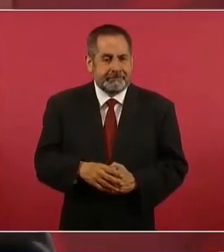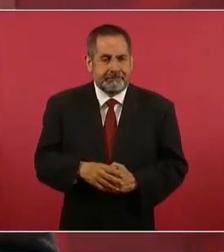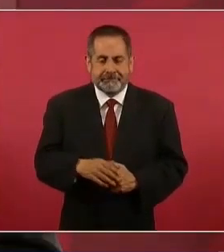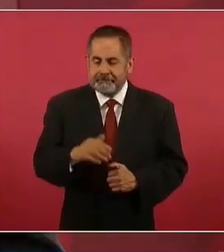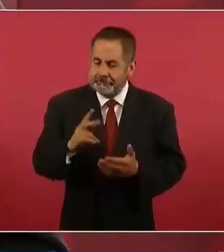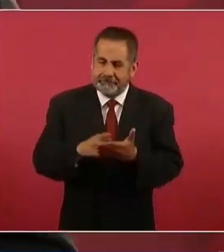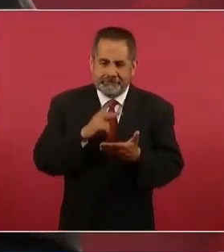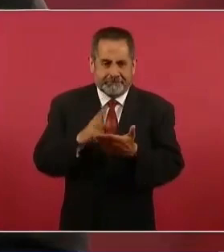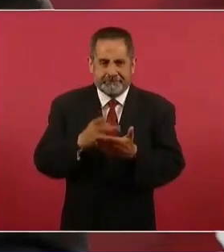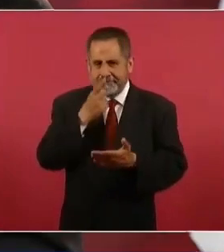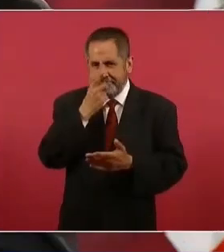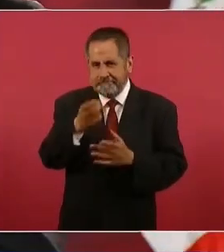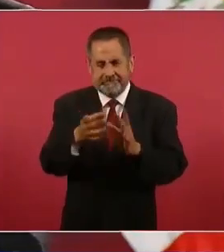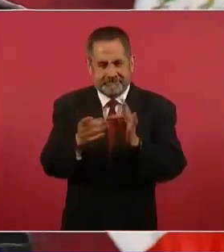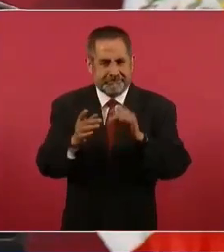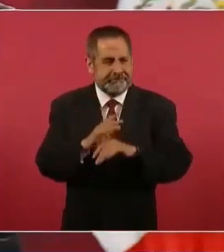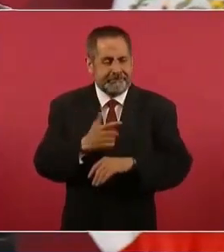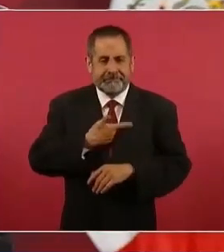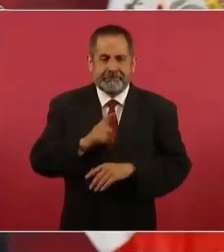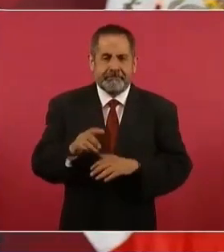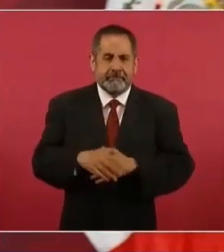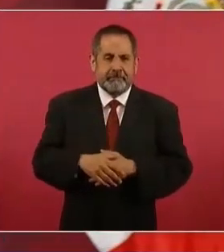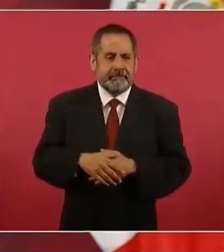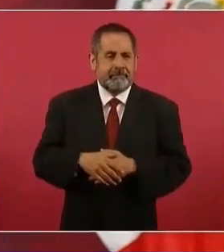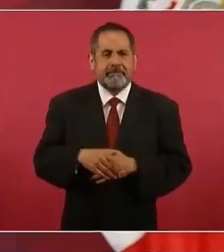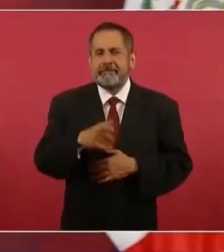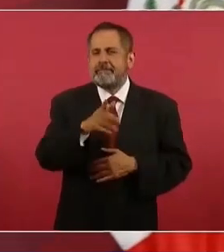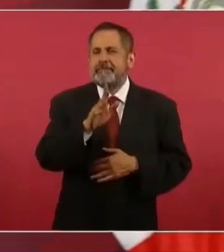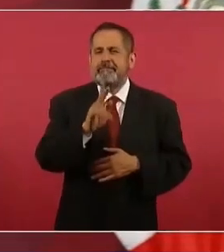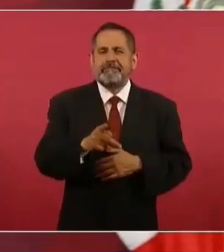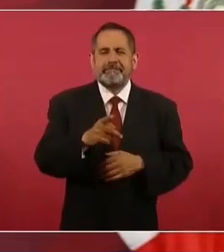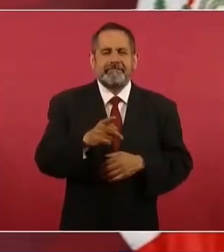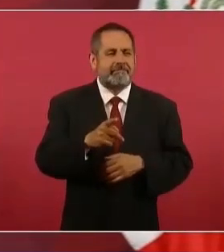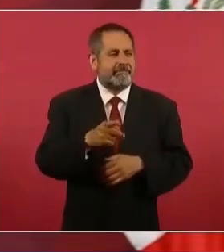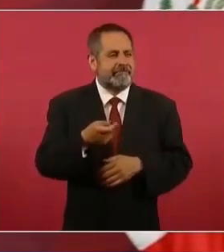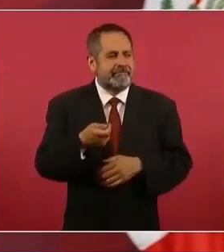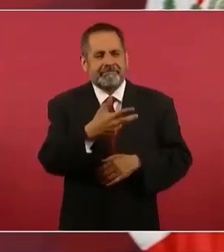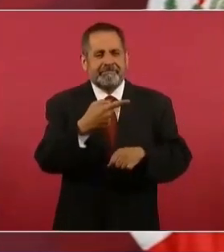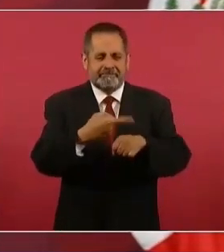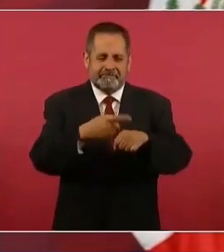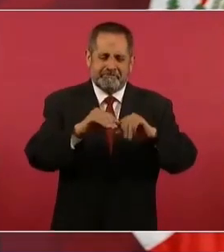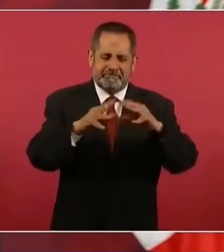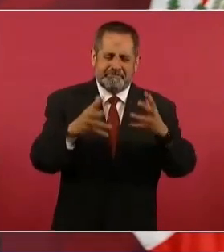lo he dicho, es no una pandemia, es la peste